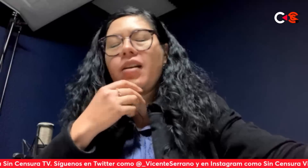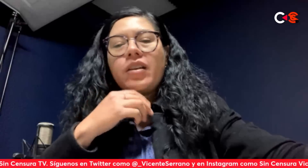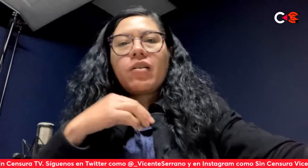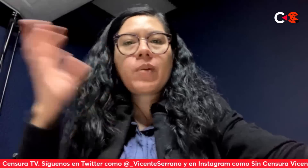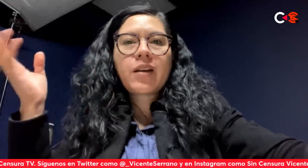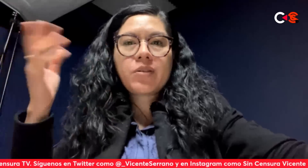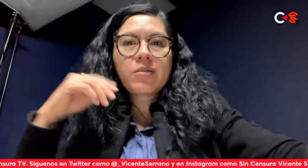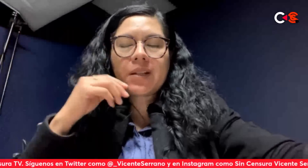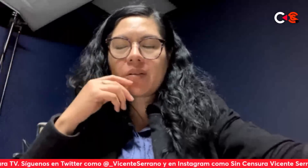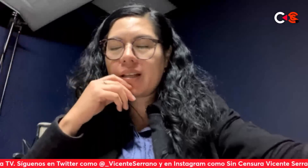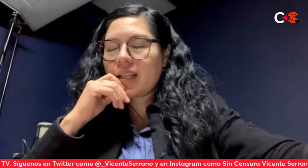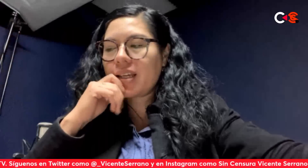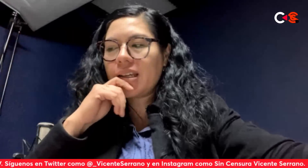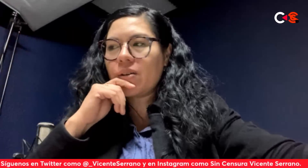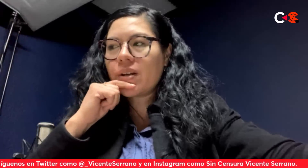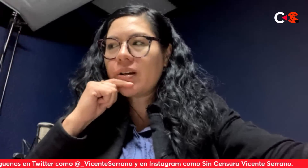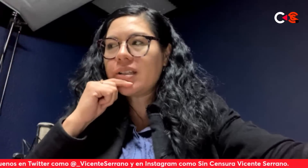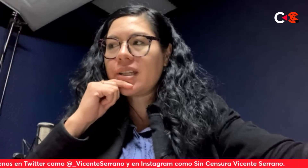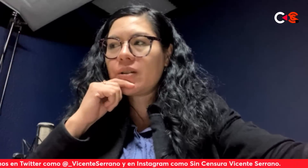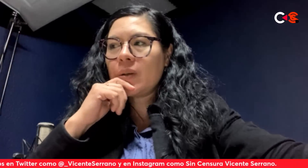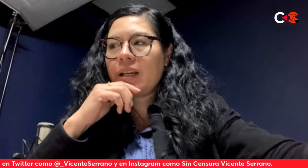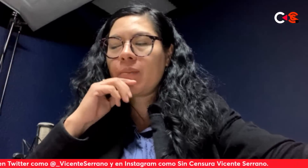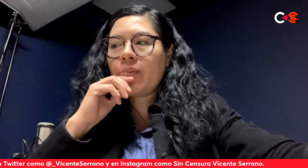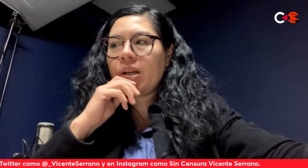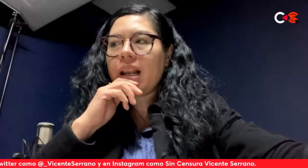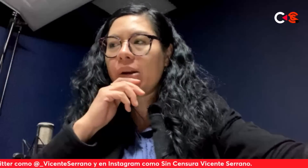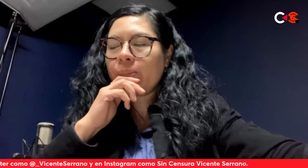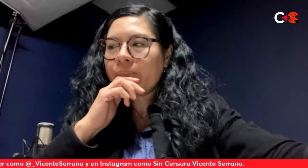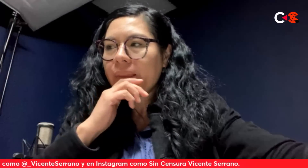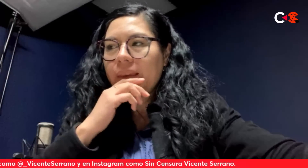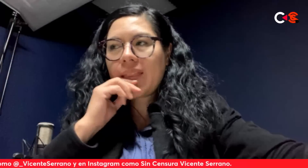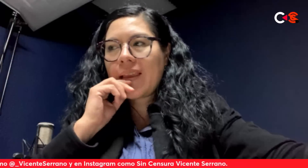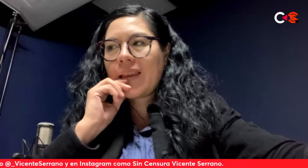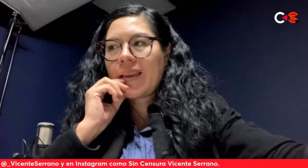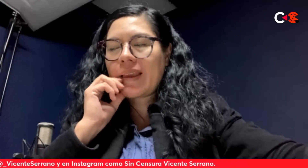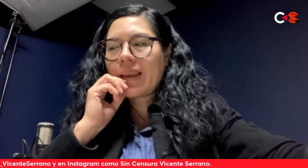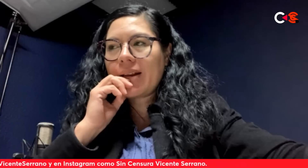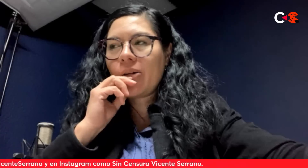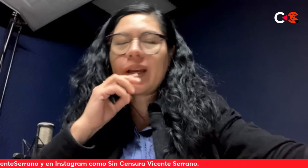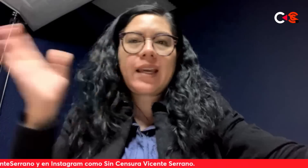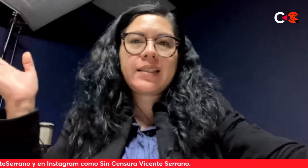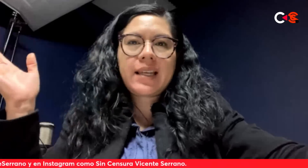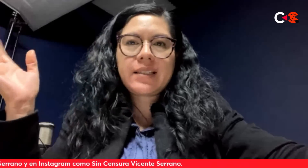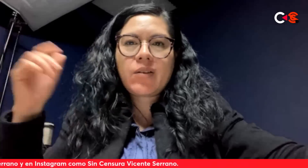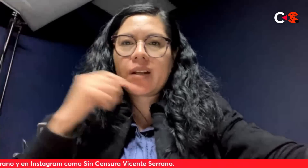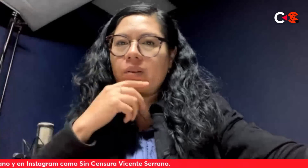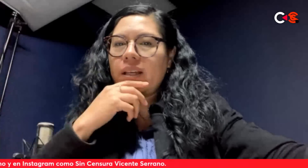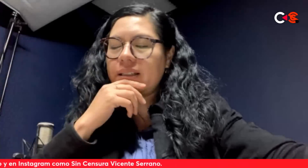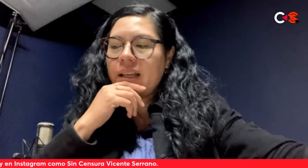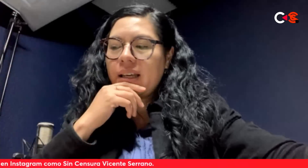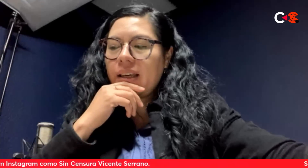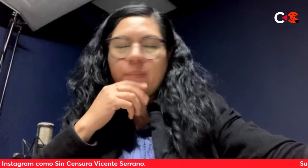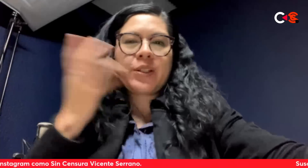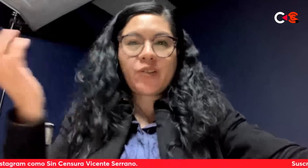por qué te lo digo? Porque hay muchas personas, y yo creo que este es un ejemplo muy claro de lo que es y lo que